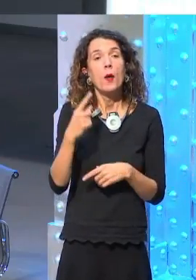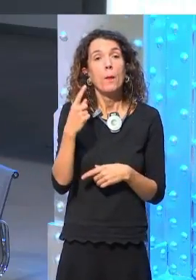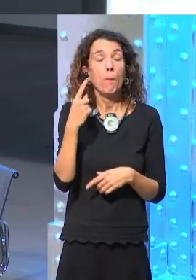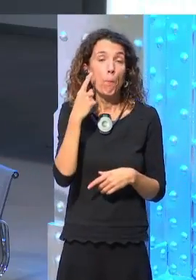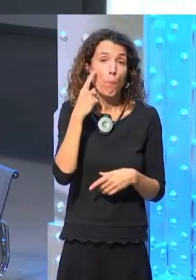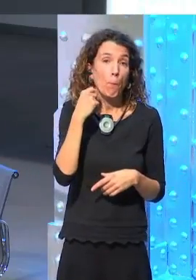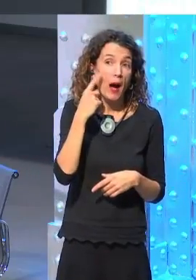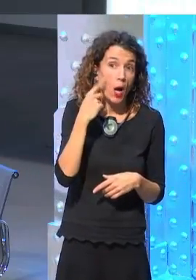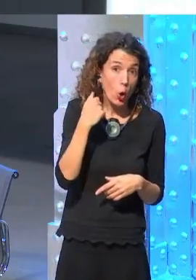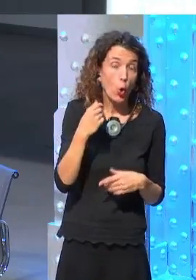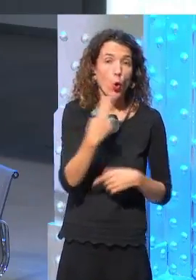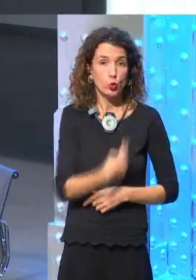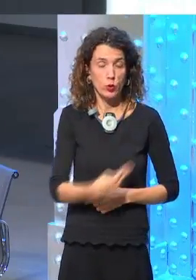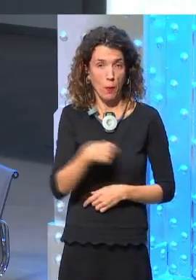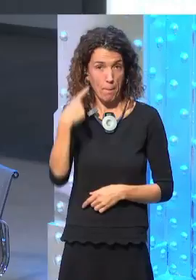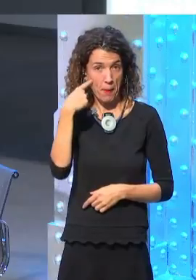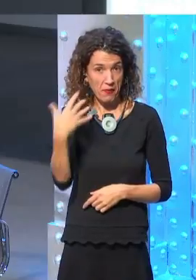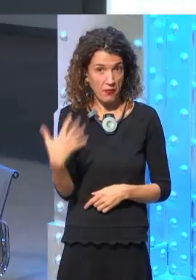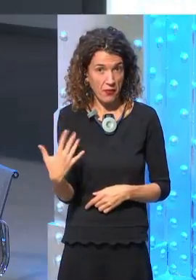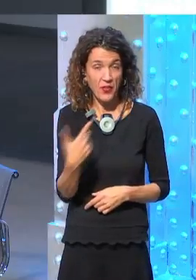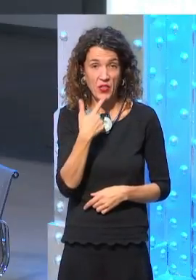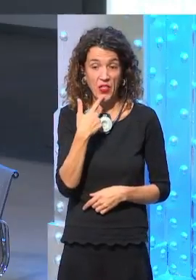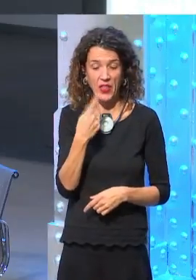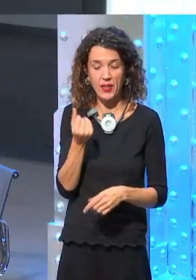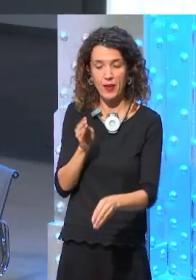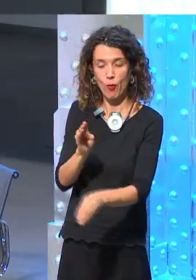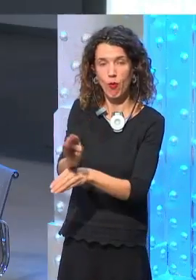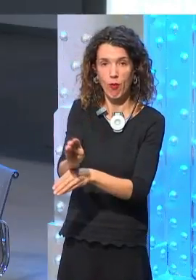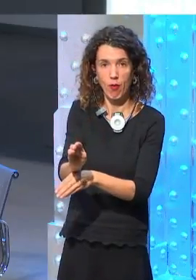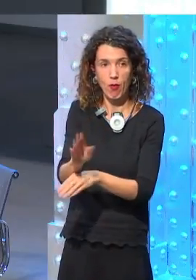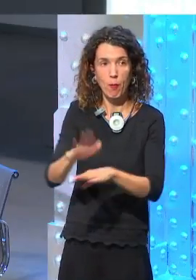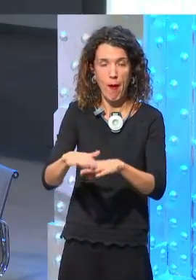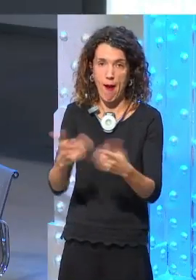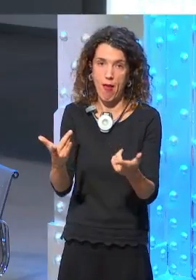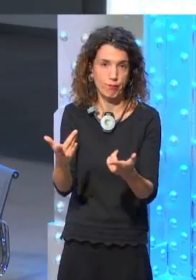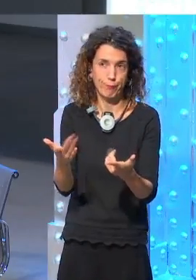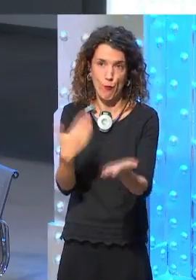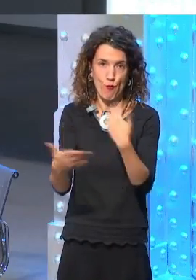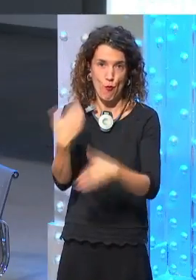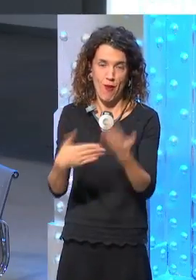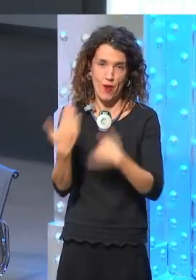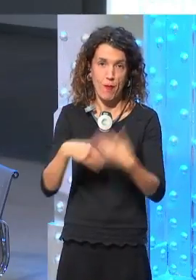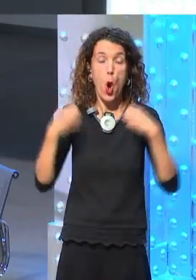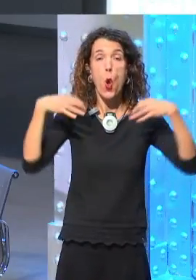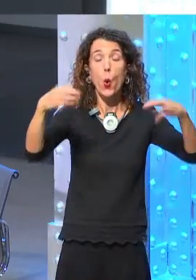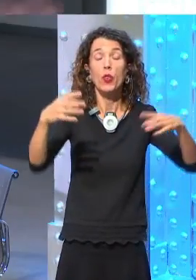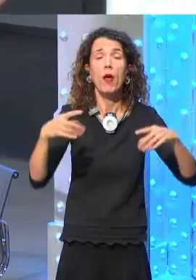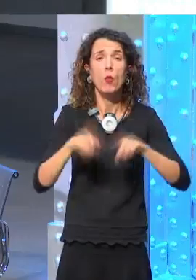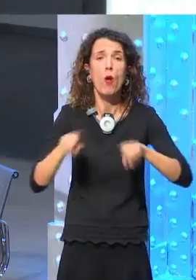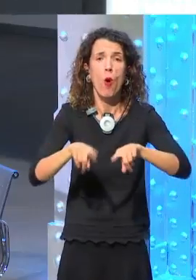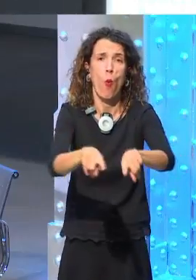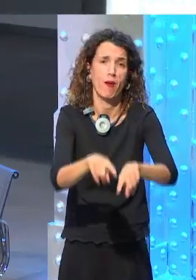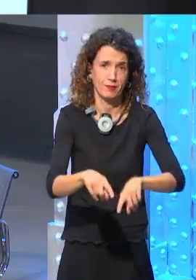banco suizo muy famoso puso dinero para deshacerse de esto y volver a las luces de Navidad